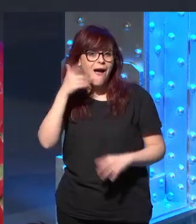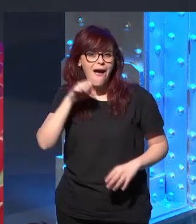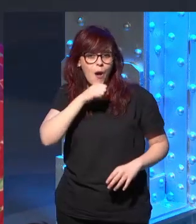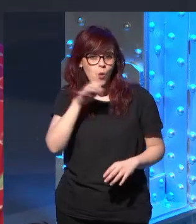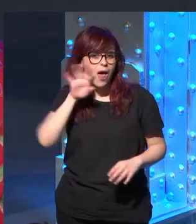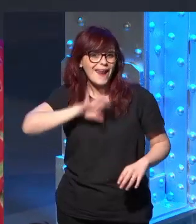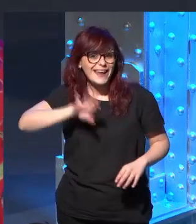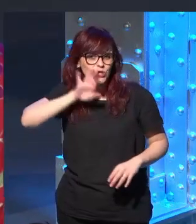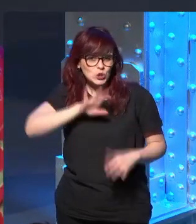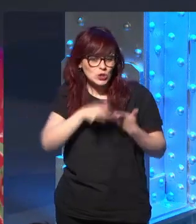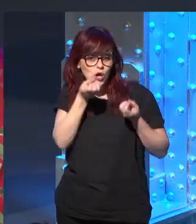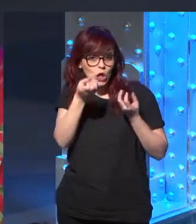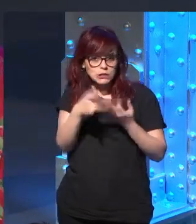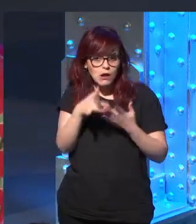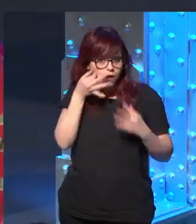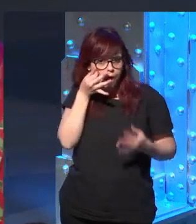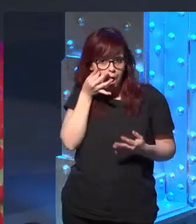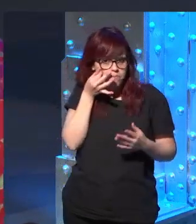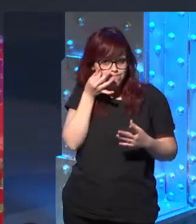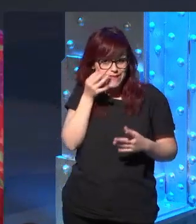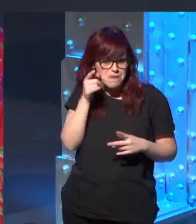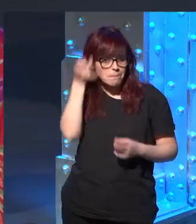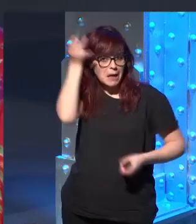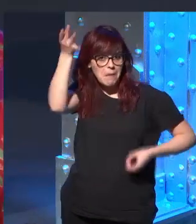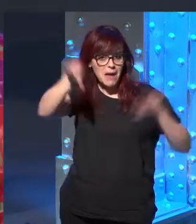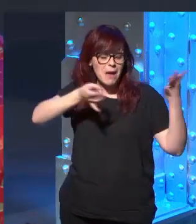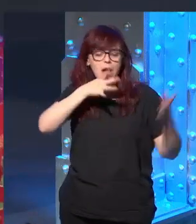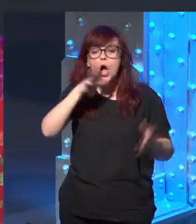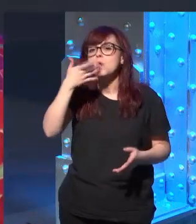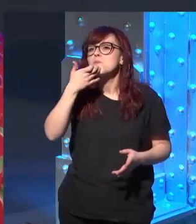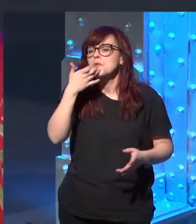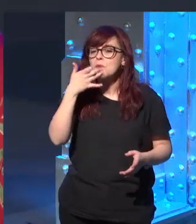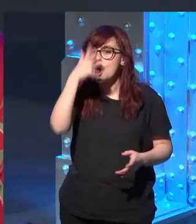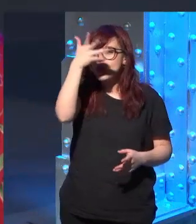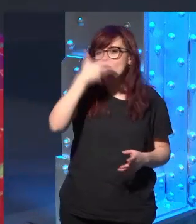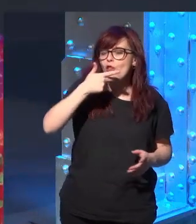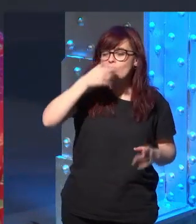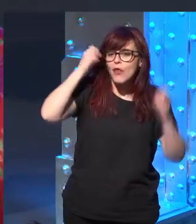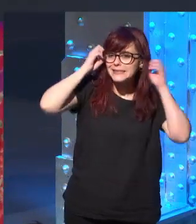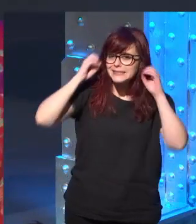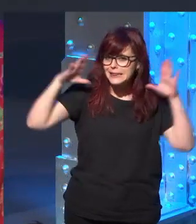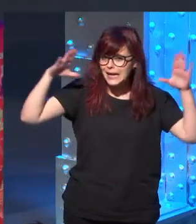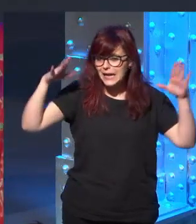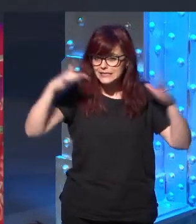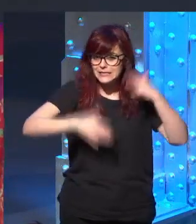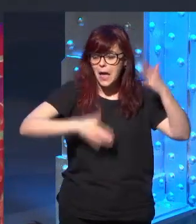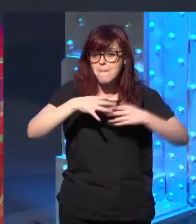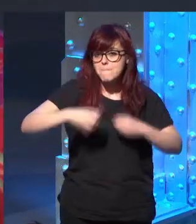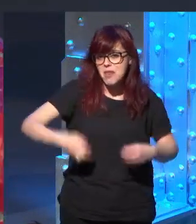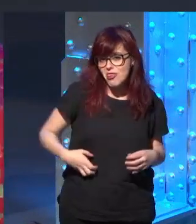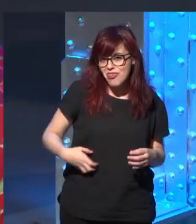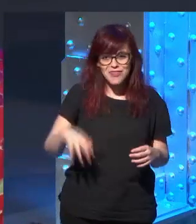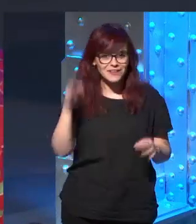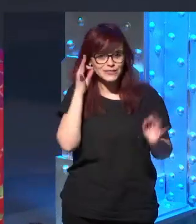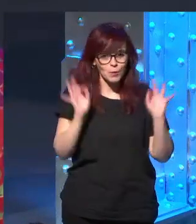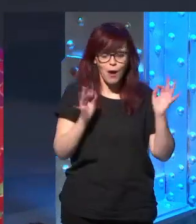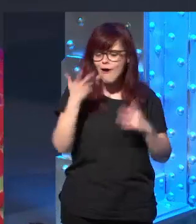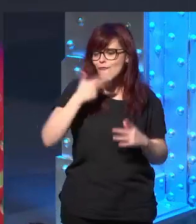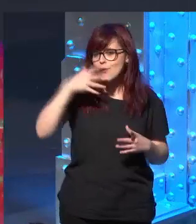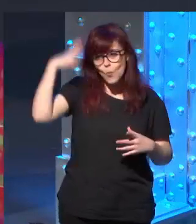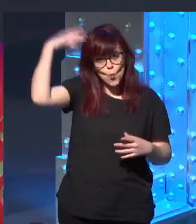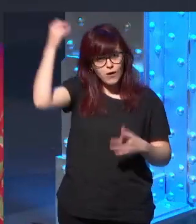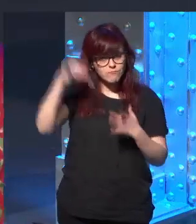que evidentemente no habían sucedido. Había conocido a extraterrestres, a princesas, etcétera, allí en